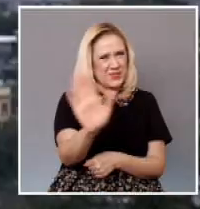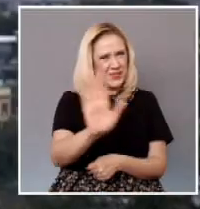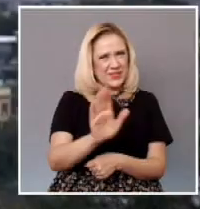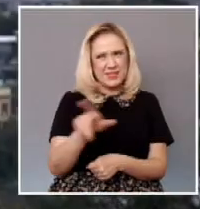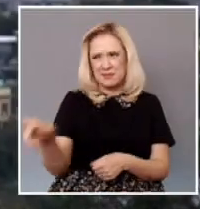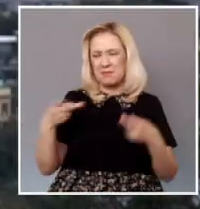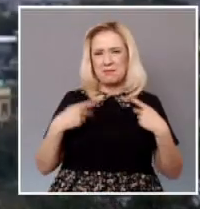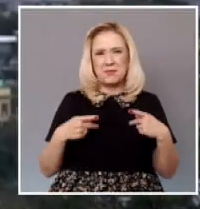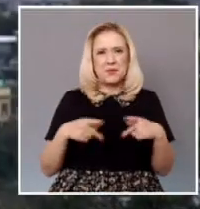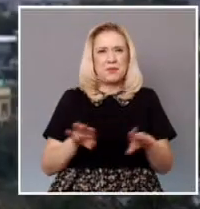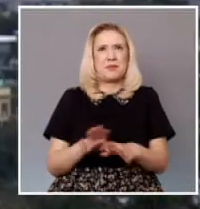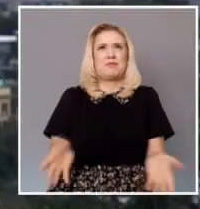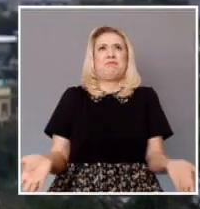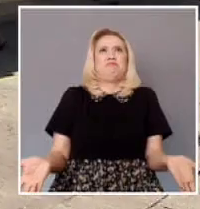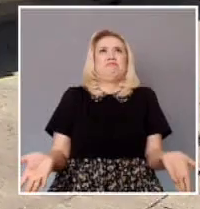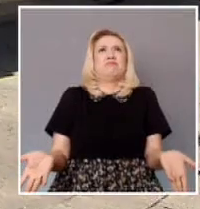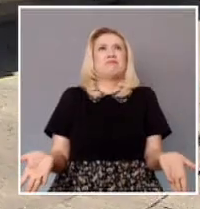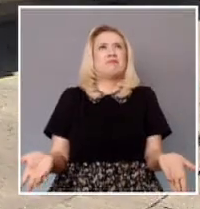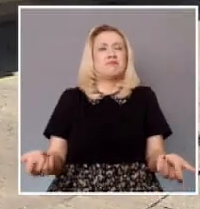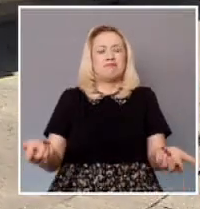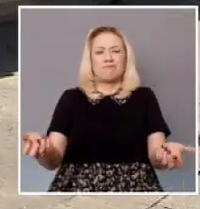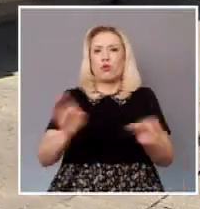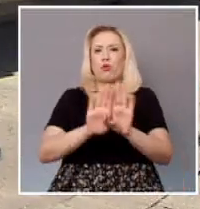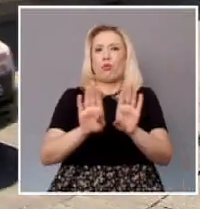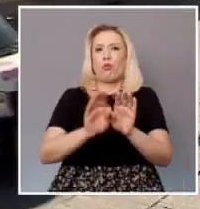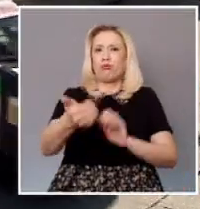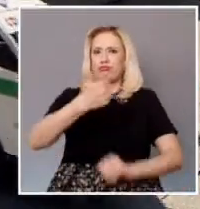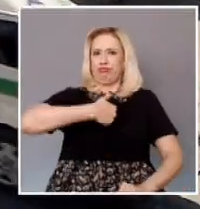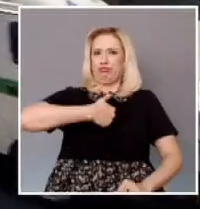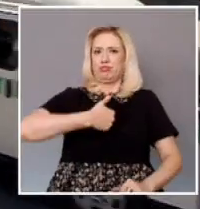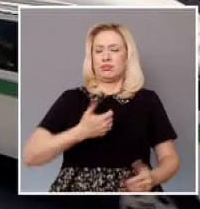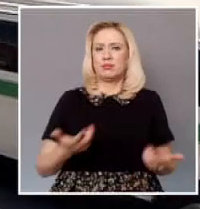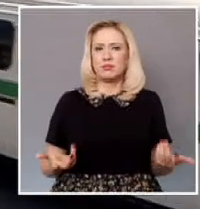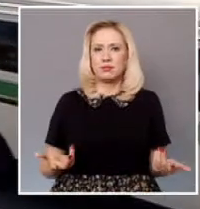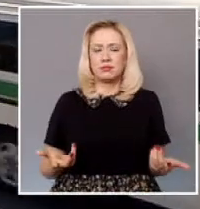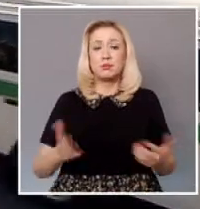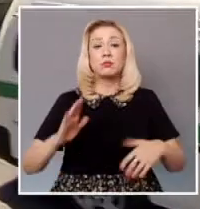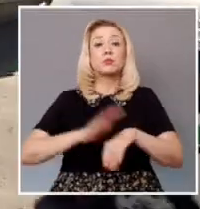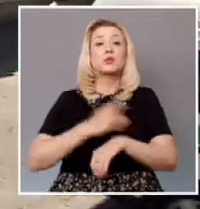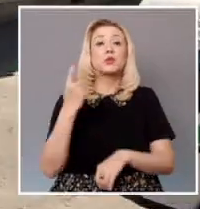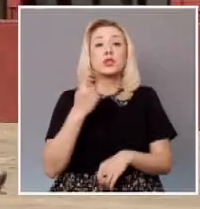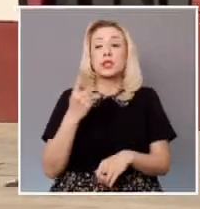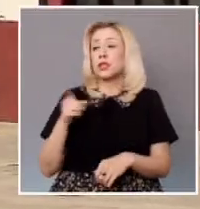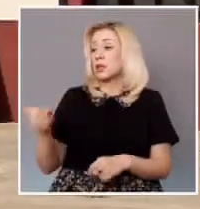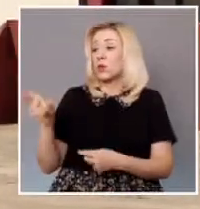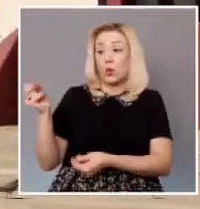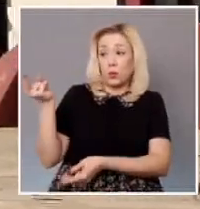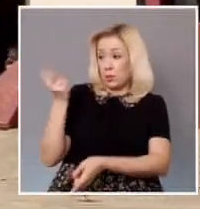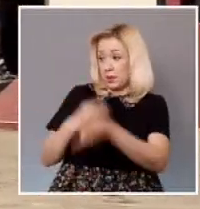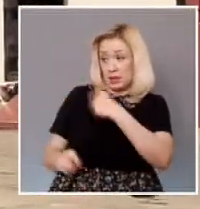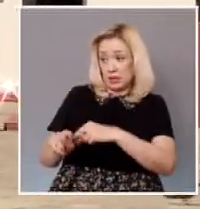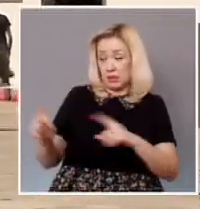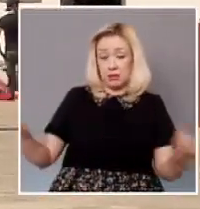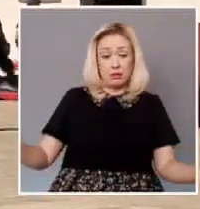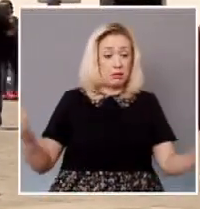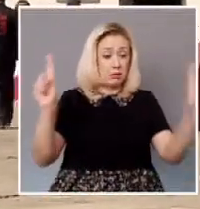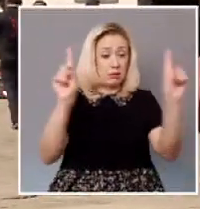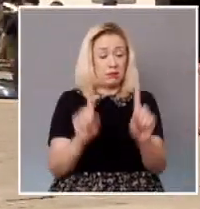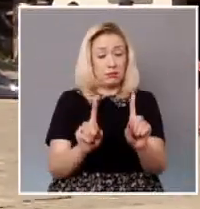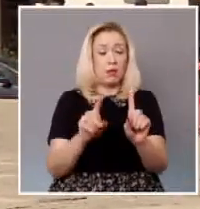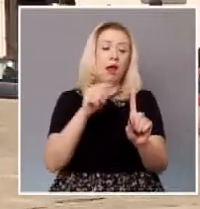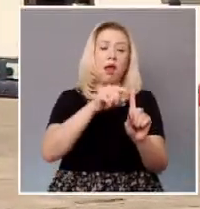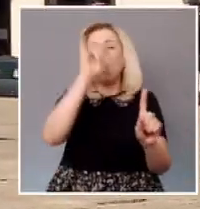persona trabajadora, sobre todo si se toma en consideración que, por ausentarse a la referida audiencia, a la parte patronal solo